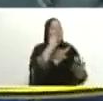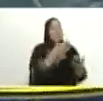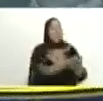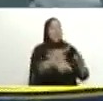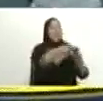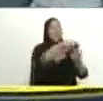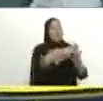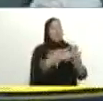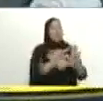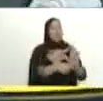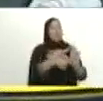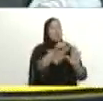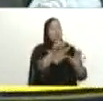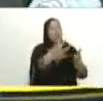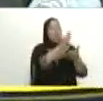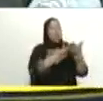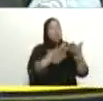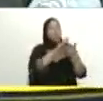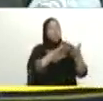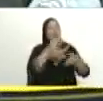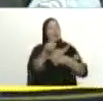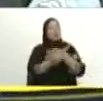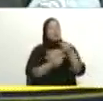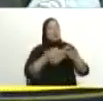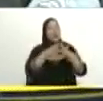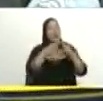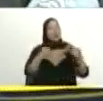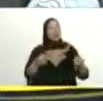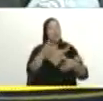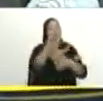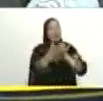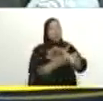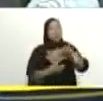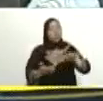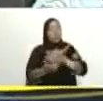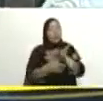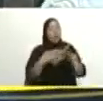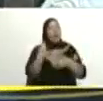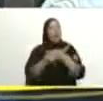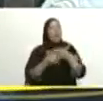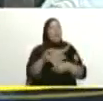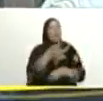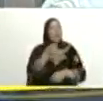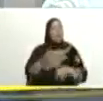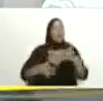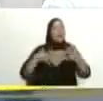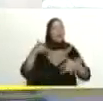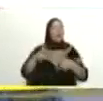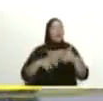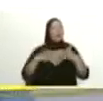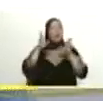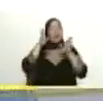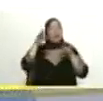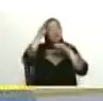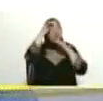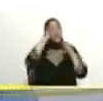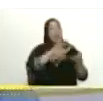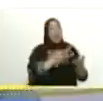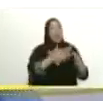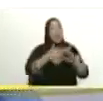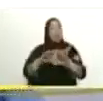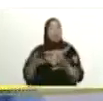métodos, tener la cartografía completa, tener las agendas concretas de acción, y reuniones permanentes,